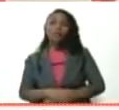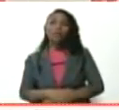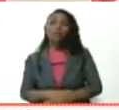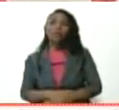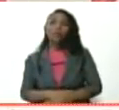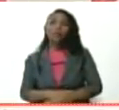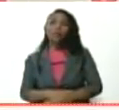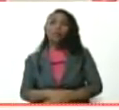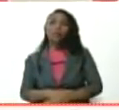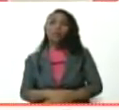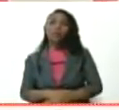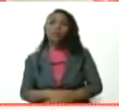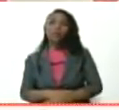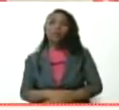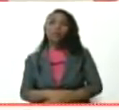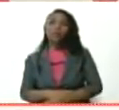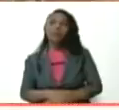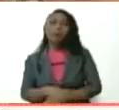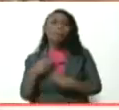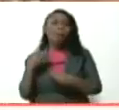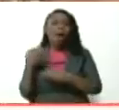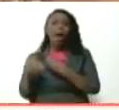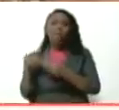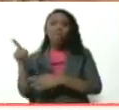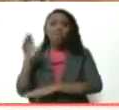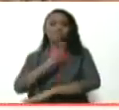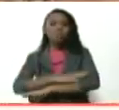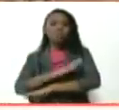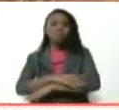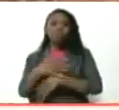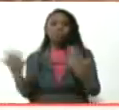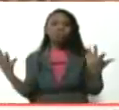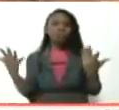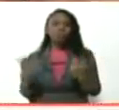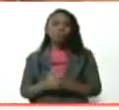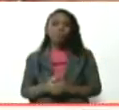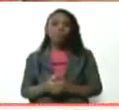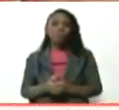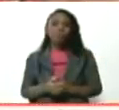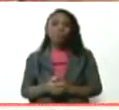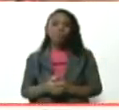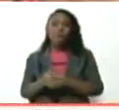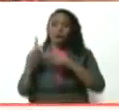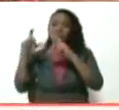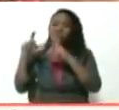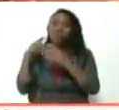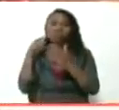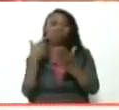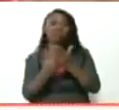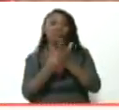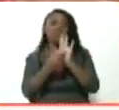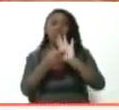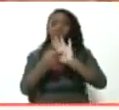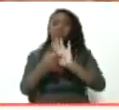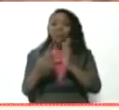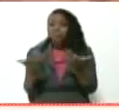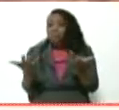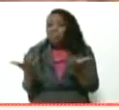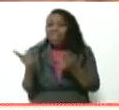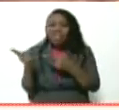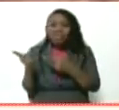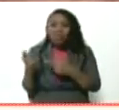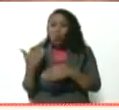$400 para ejecutar esa acción. Y las fotos, ahí está evidente, es demasiado